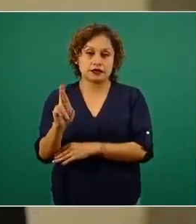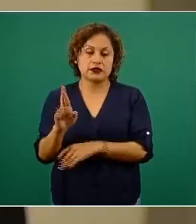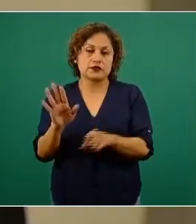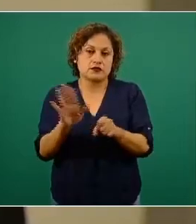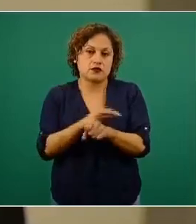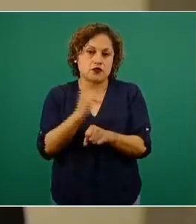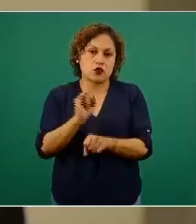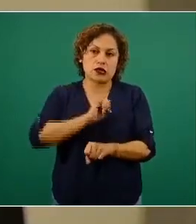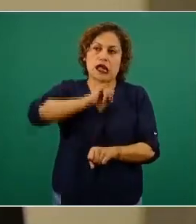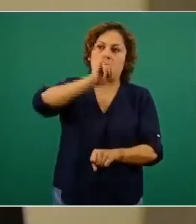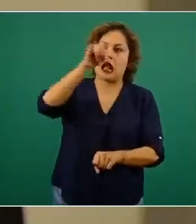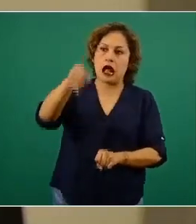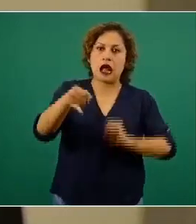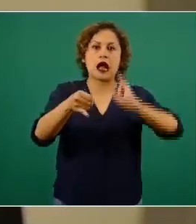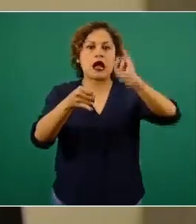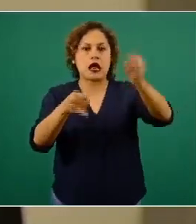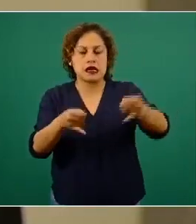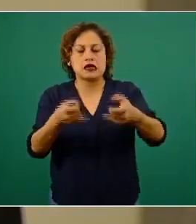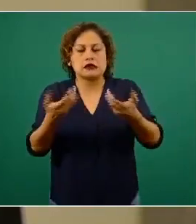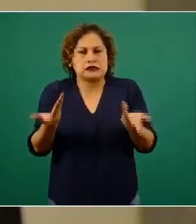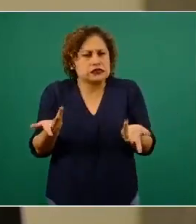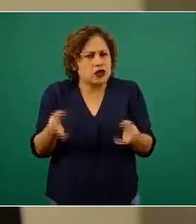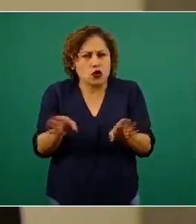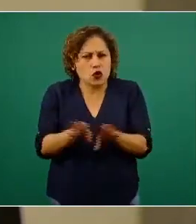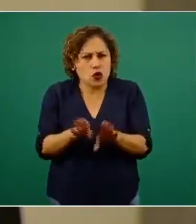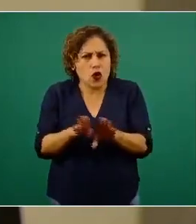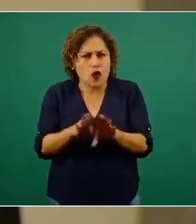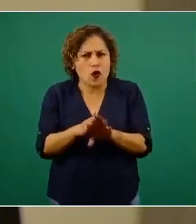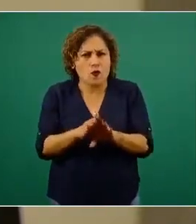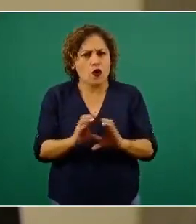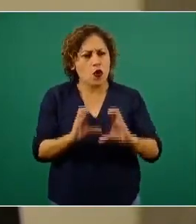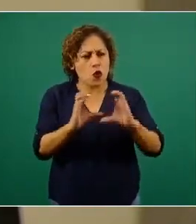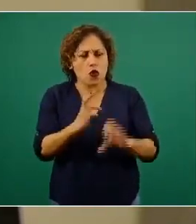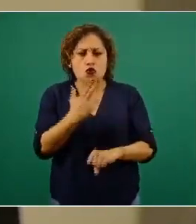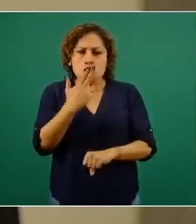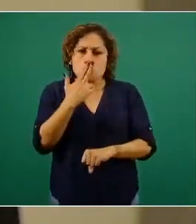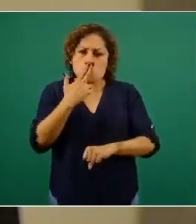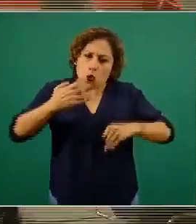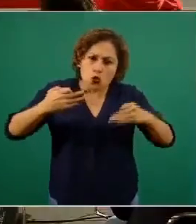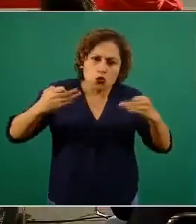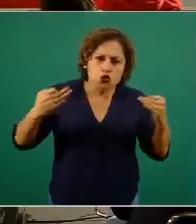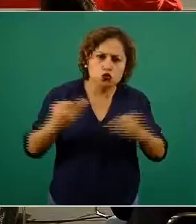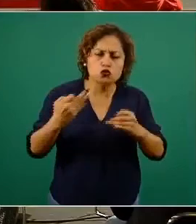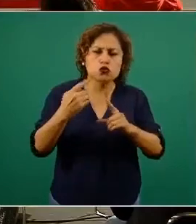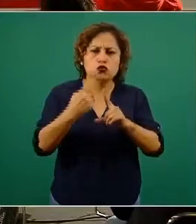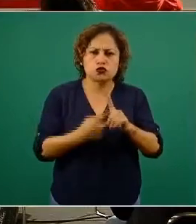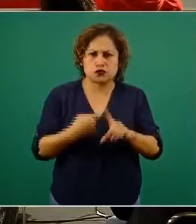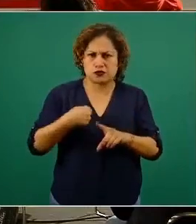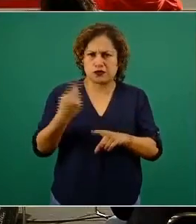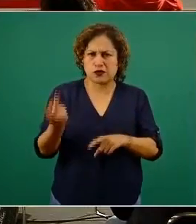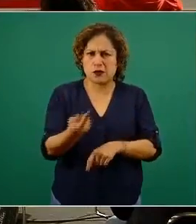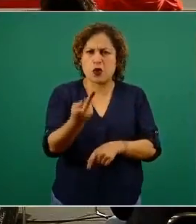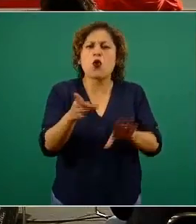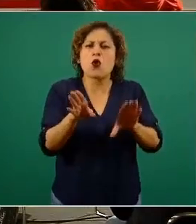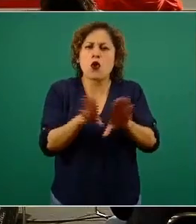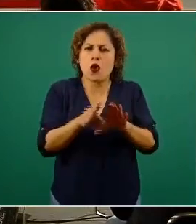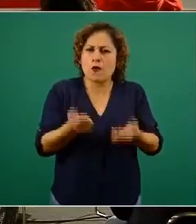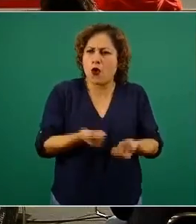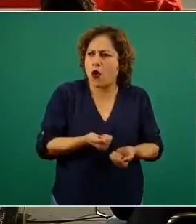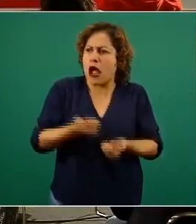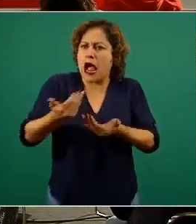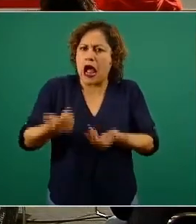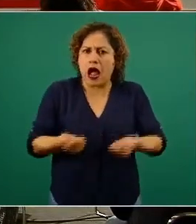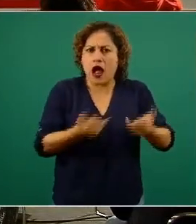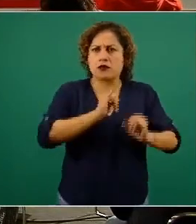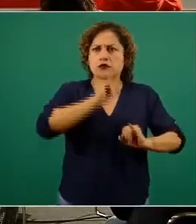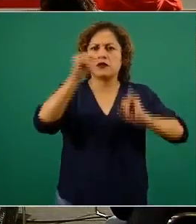este tema de la ultracongelación. Entonces, si nos puede ampliar un poco cómo están diseñando esa parte. Luego nosotros